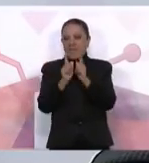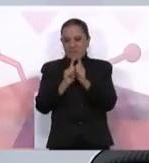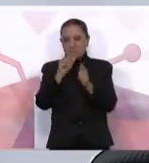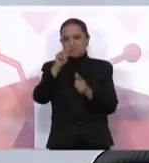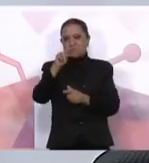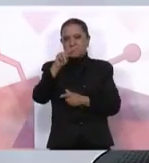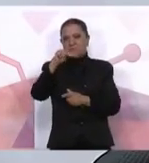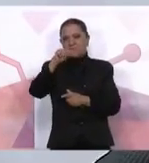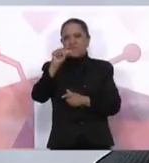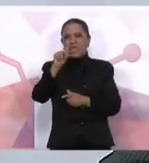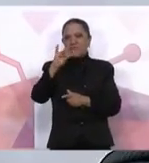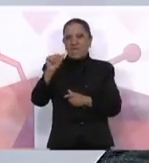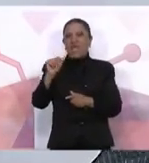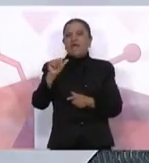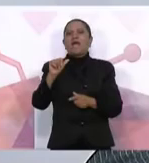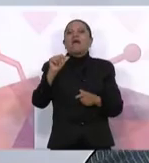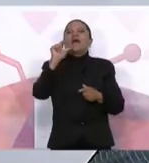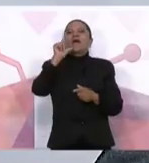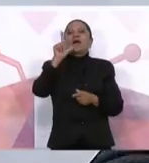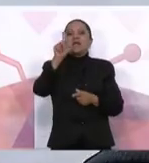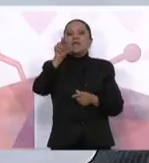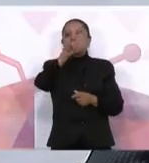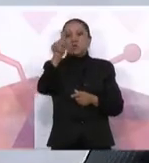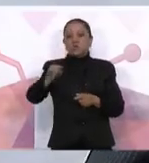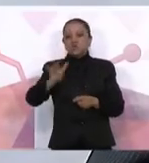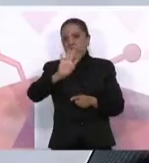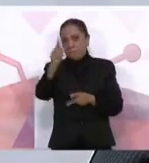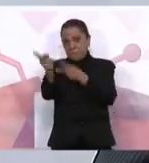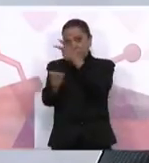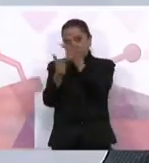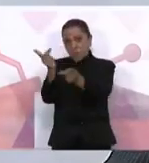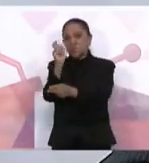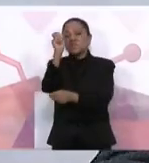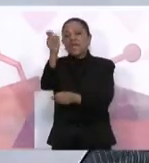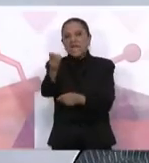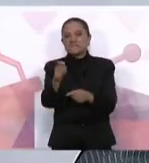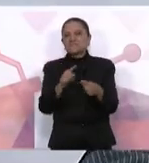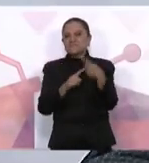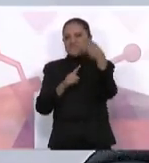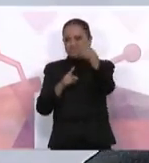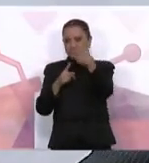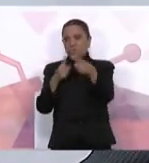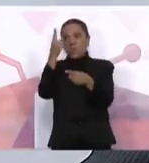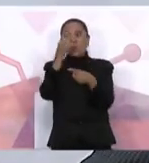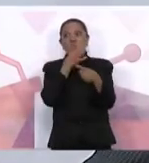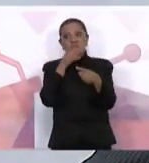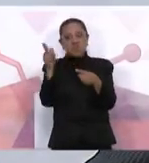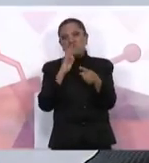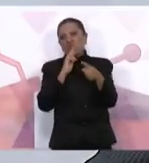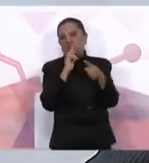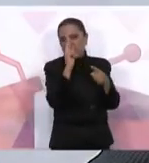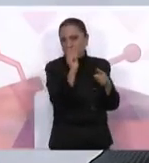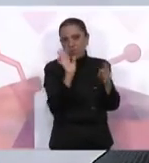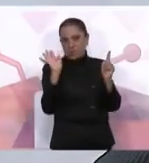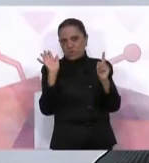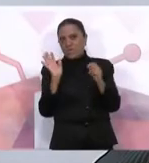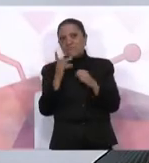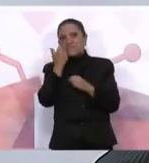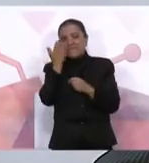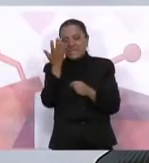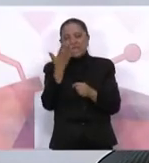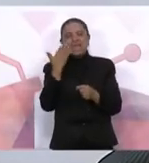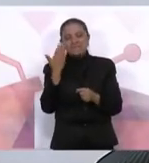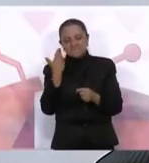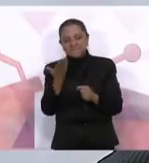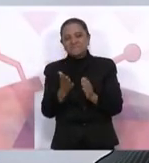lara chávez la pregunta candidata es la siguiente hasta por un minuto respóndeme usted si es tan amable ha